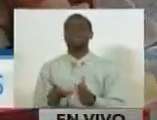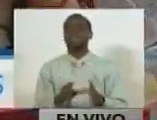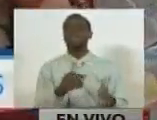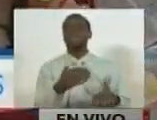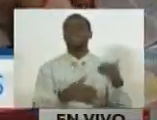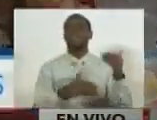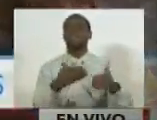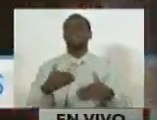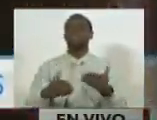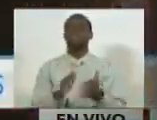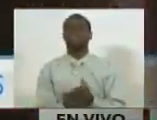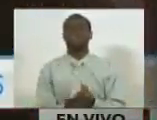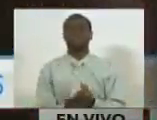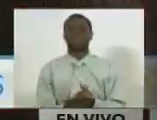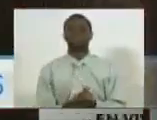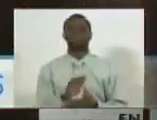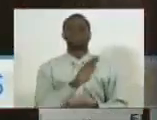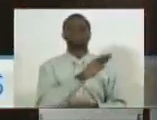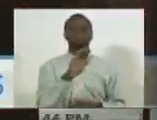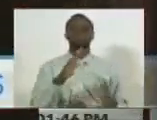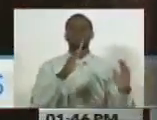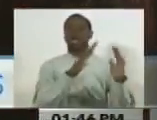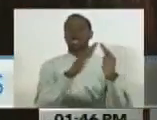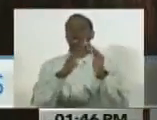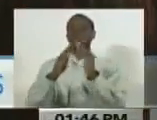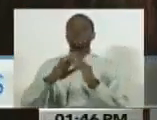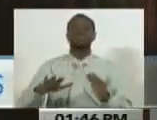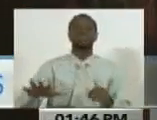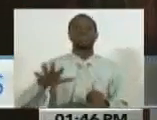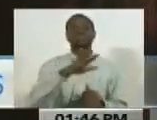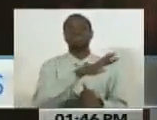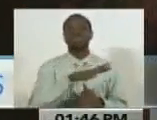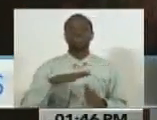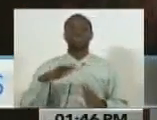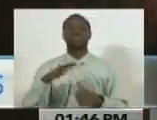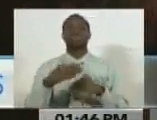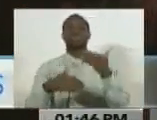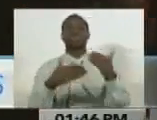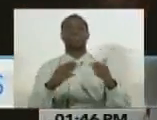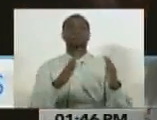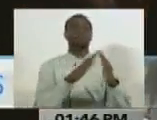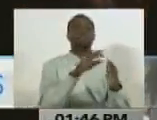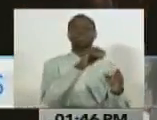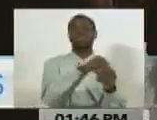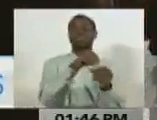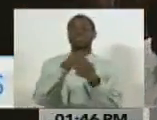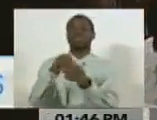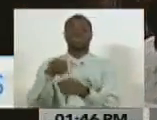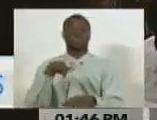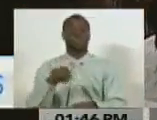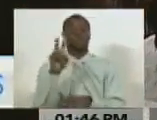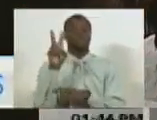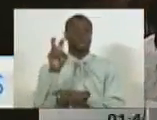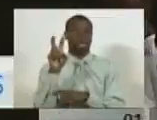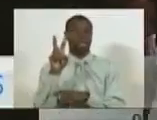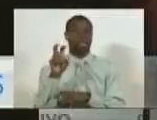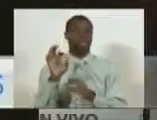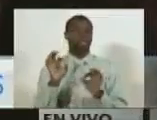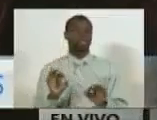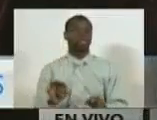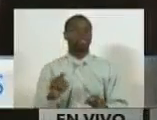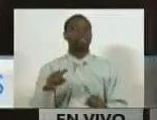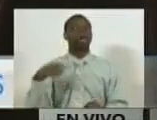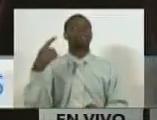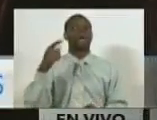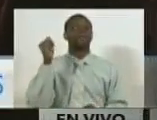Algunos a esta hora están llegando a su casa de clases, ¿verdad? Hoy es viernes, mañana